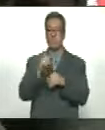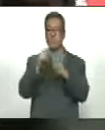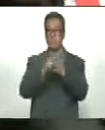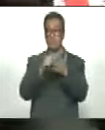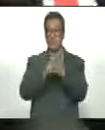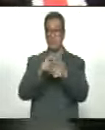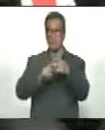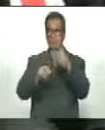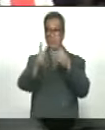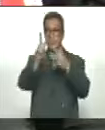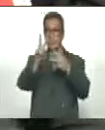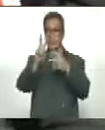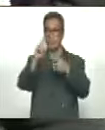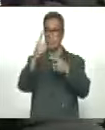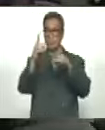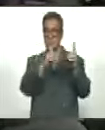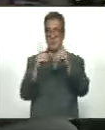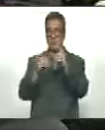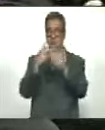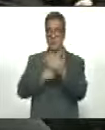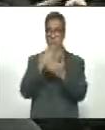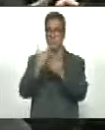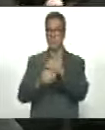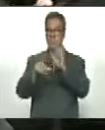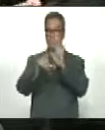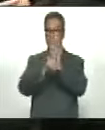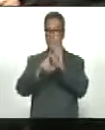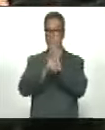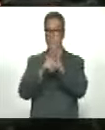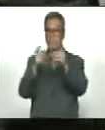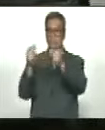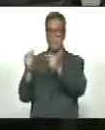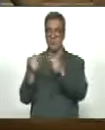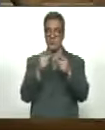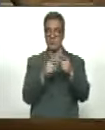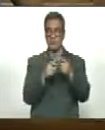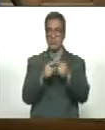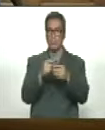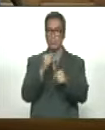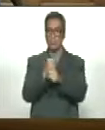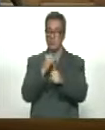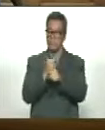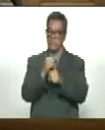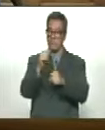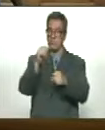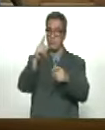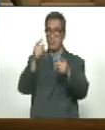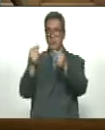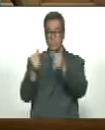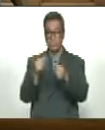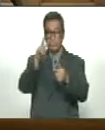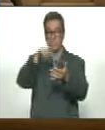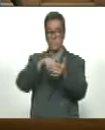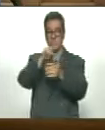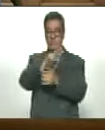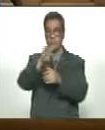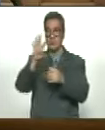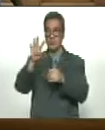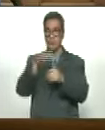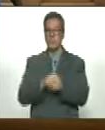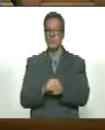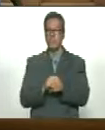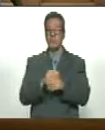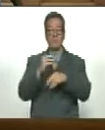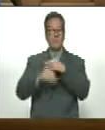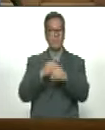Punto número 2. Primera discusión del proyecto de ley de presupuesto para el ejercicio económico financiero 2024,